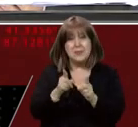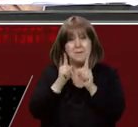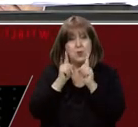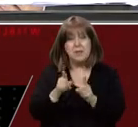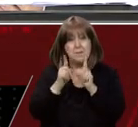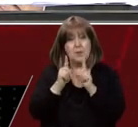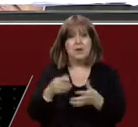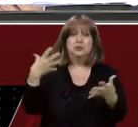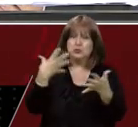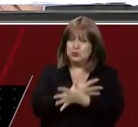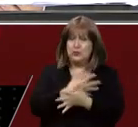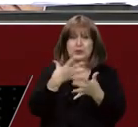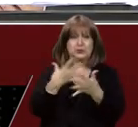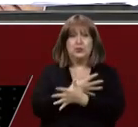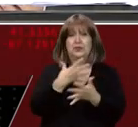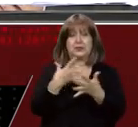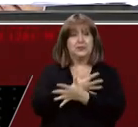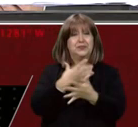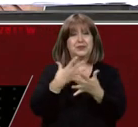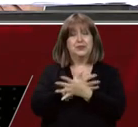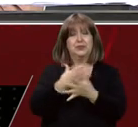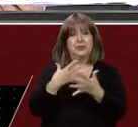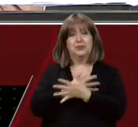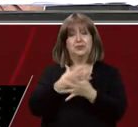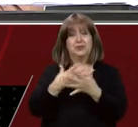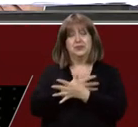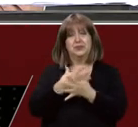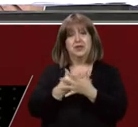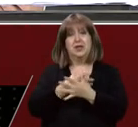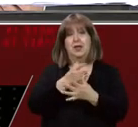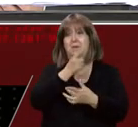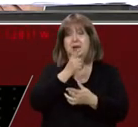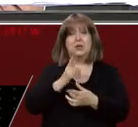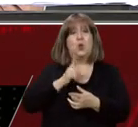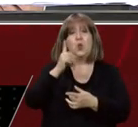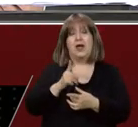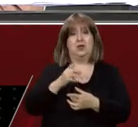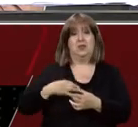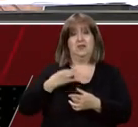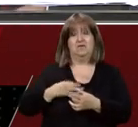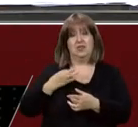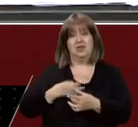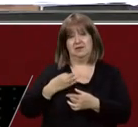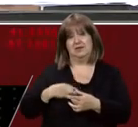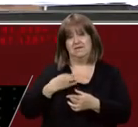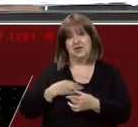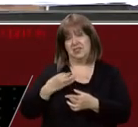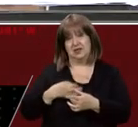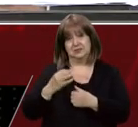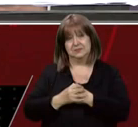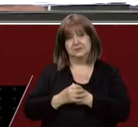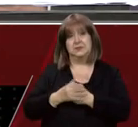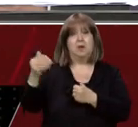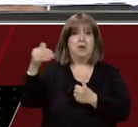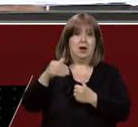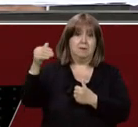sufren. Y tenemos, bueno, usted tiene el número exacto, para mí es un año de vida. Un año de vida de lunes a viernes, donde claro. Nos dividimos las veces